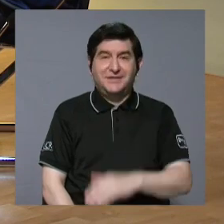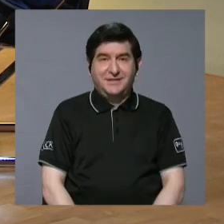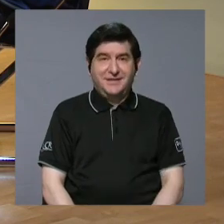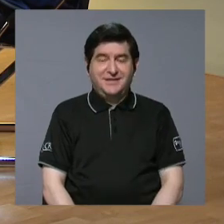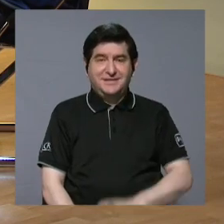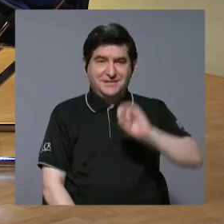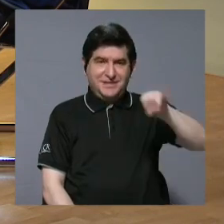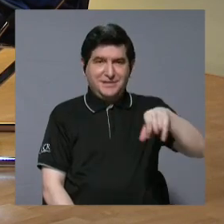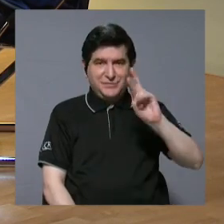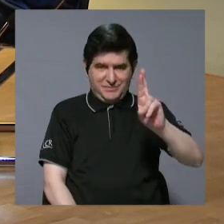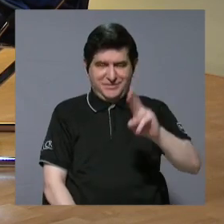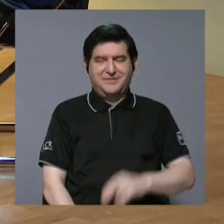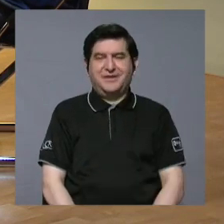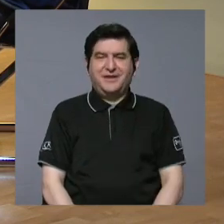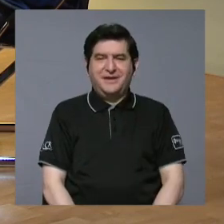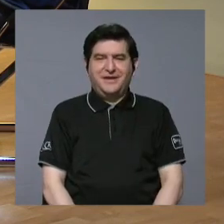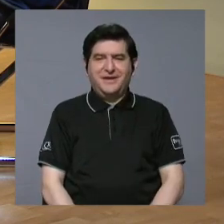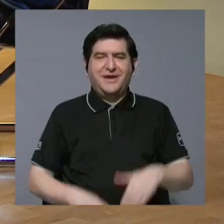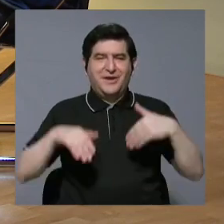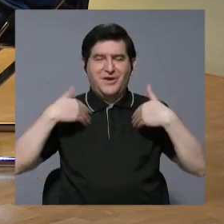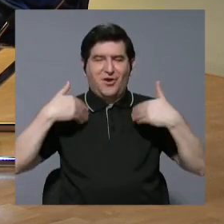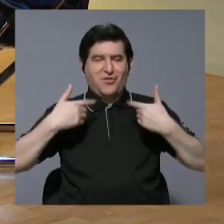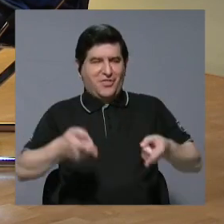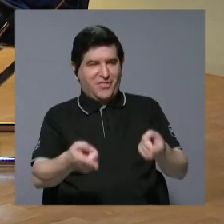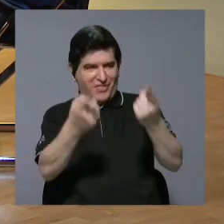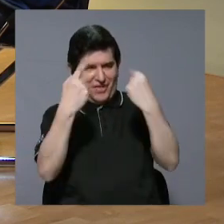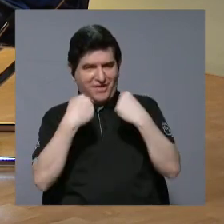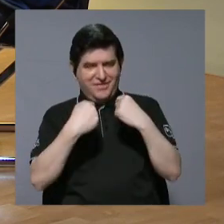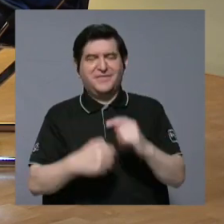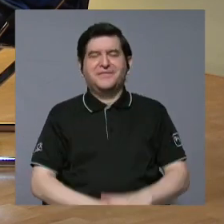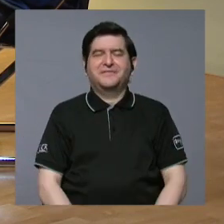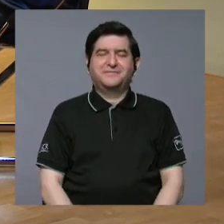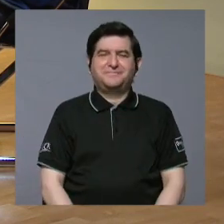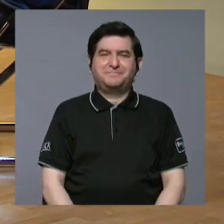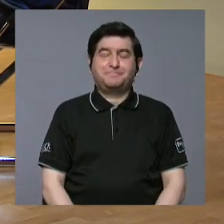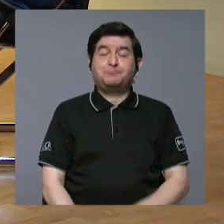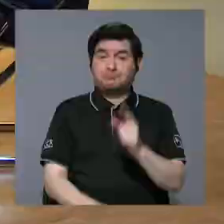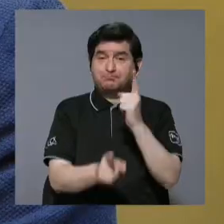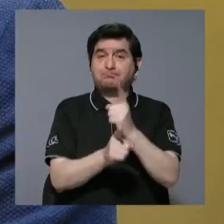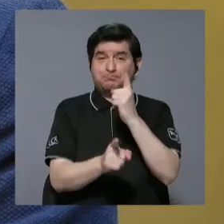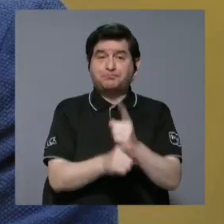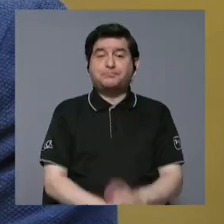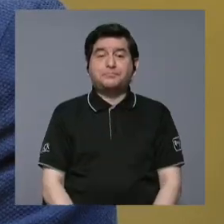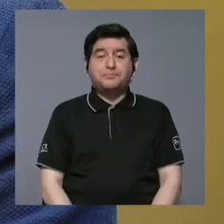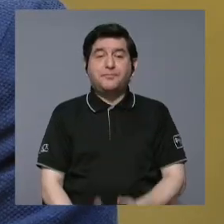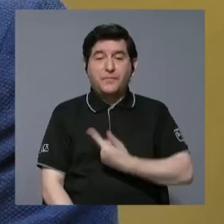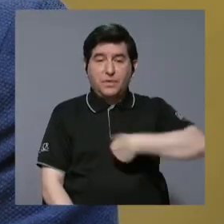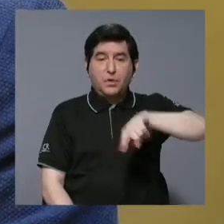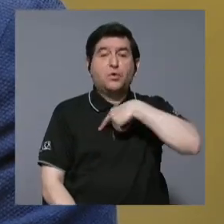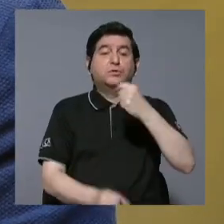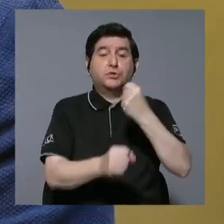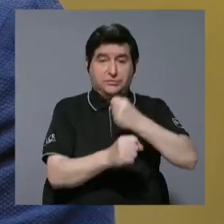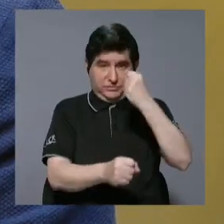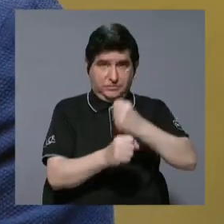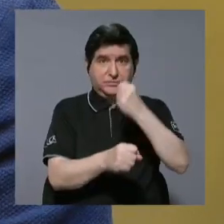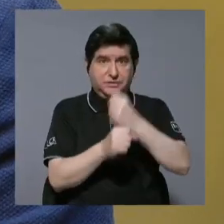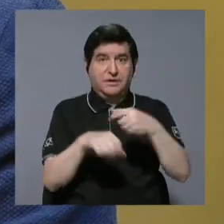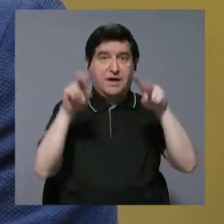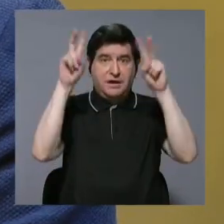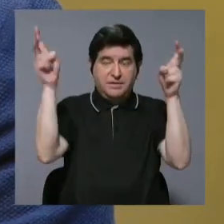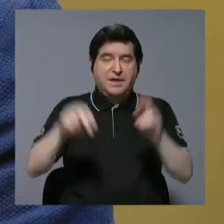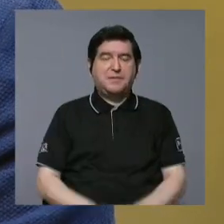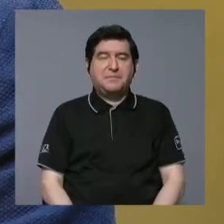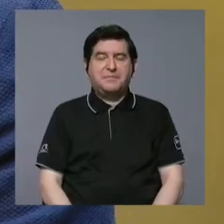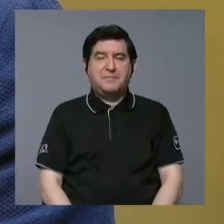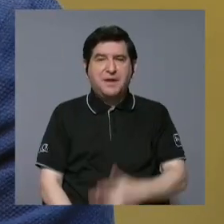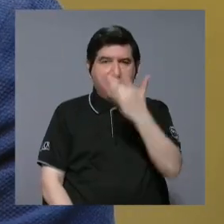Juan. Contento de estar acá. Y sí, efectivamente, bueno, venimos trabajando el tema de